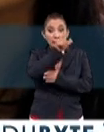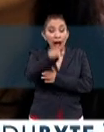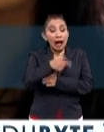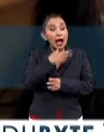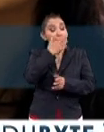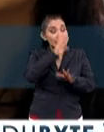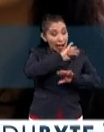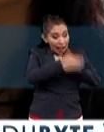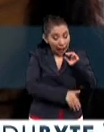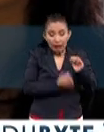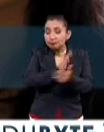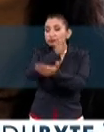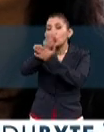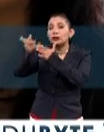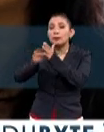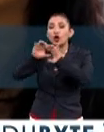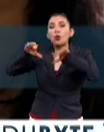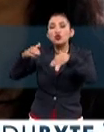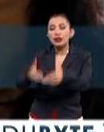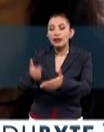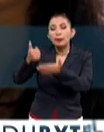hay Leuca,